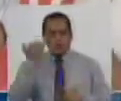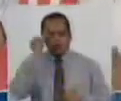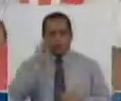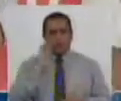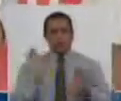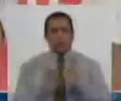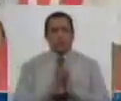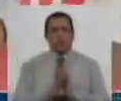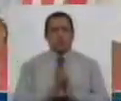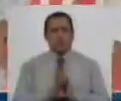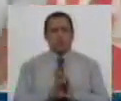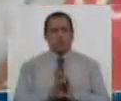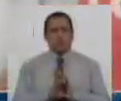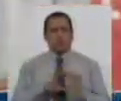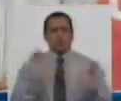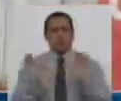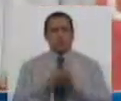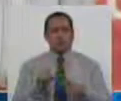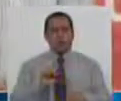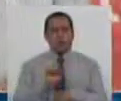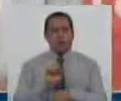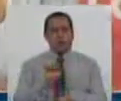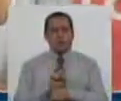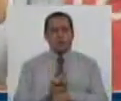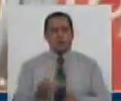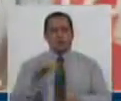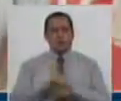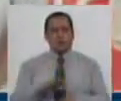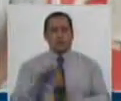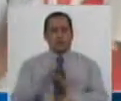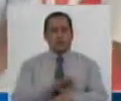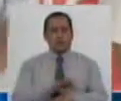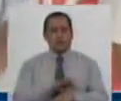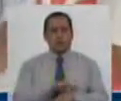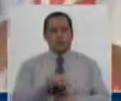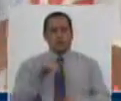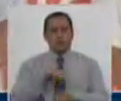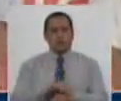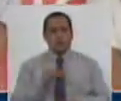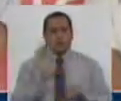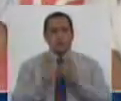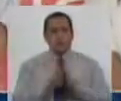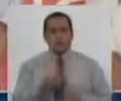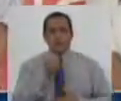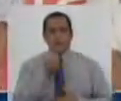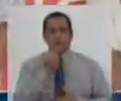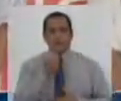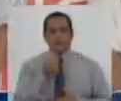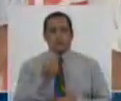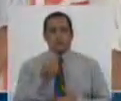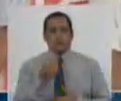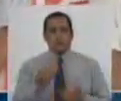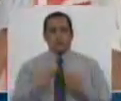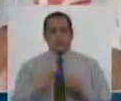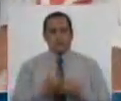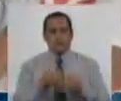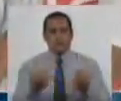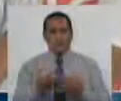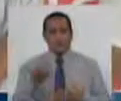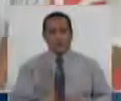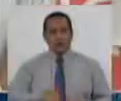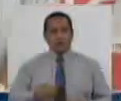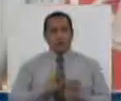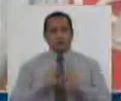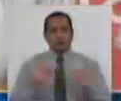sobre la educación, sobre la salud, sobre la alimentación de nuestros hijos, como